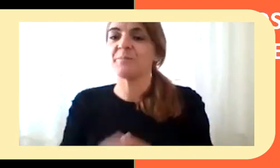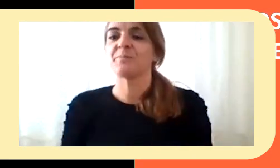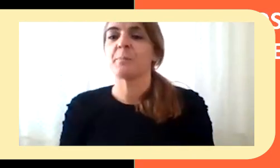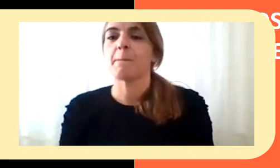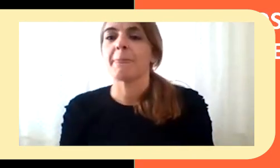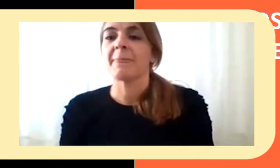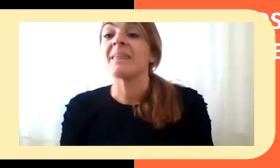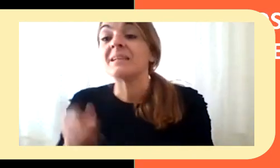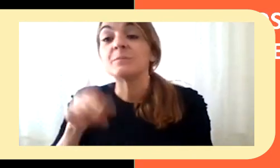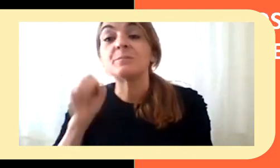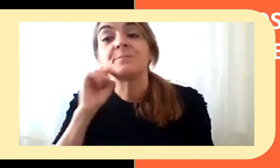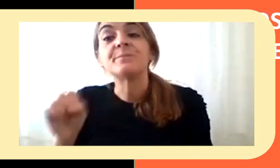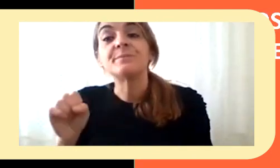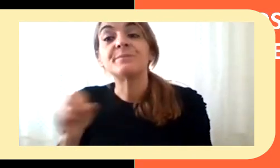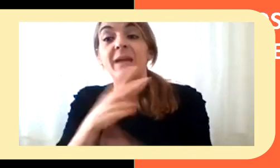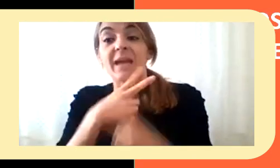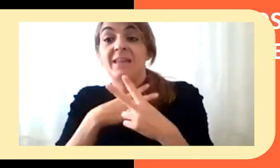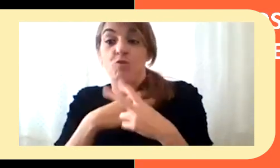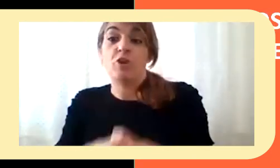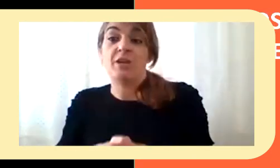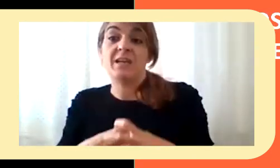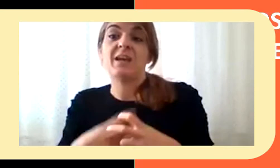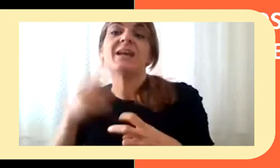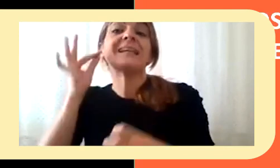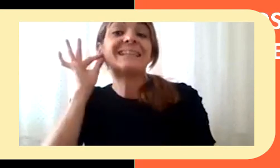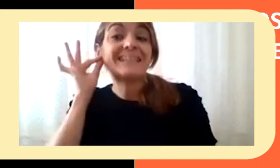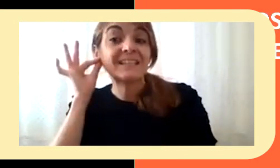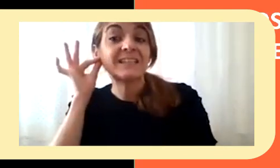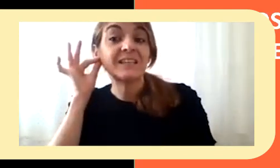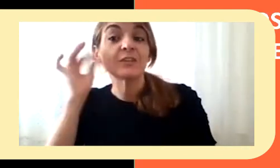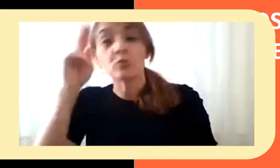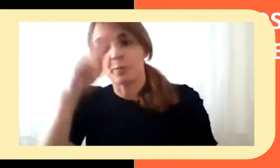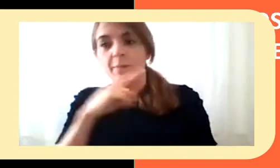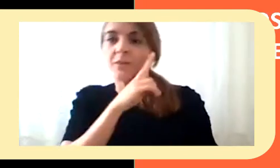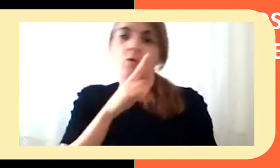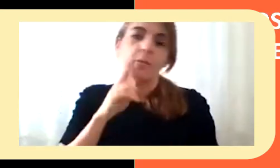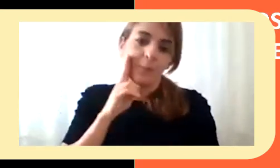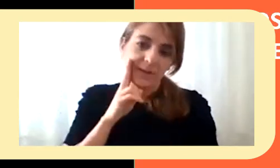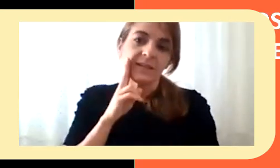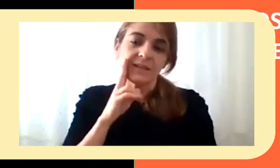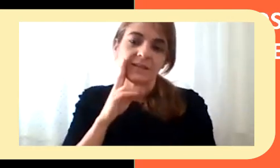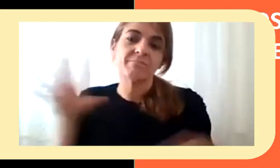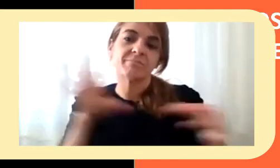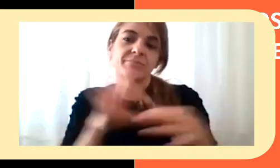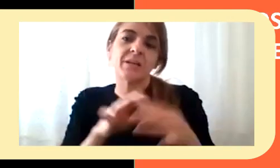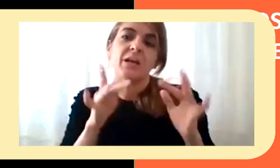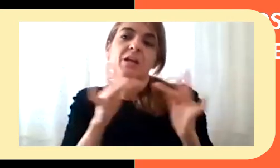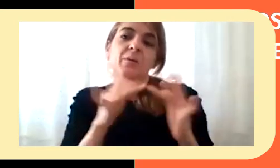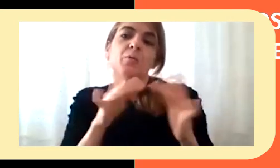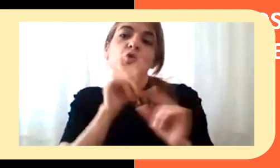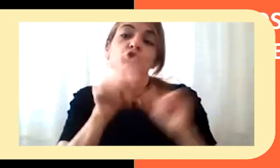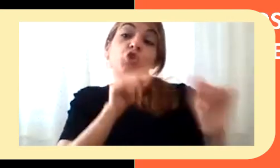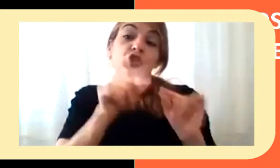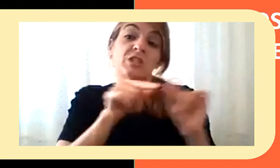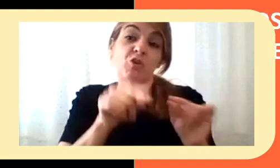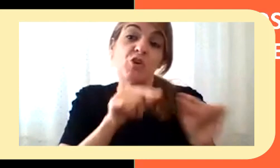que las niñas que su madre o su padre ha estado en contacto con productos tóxicos durante el embarazo, desarrollan a los 14 años